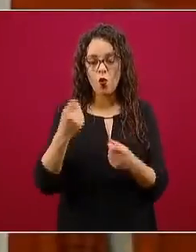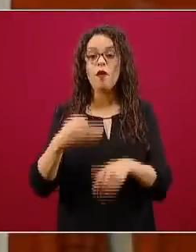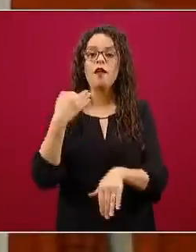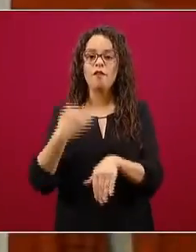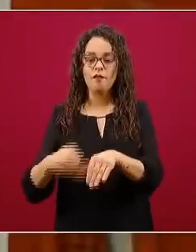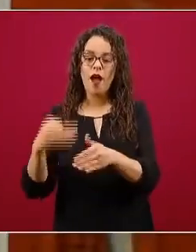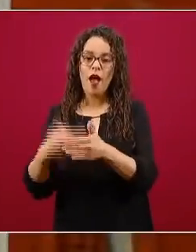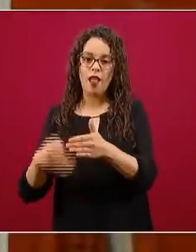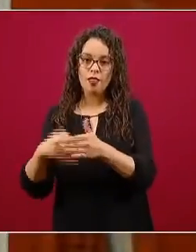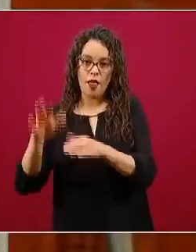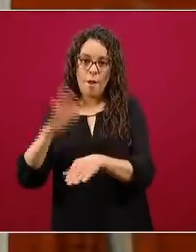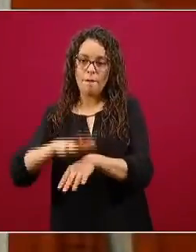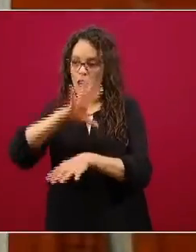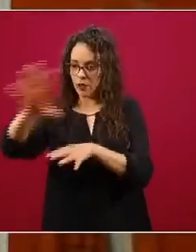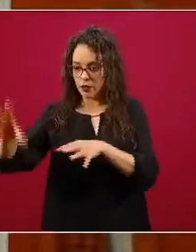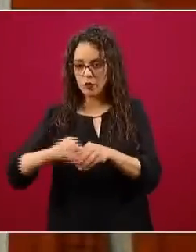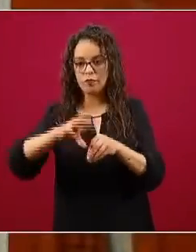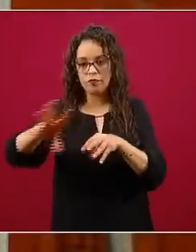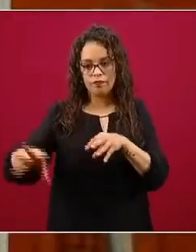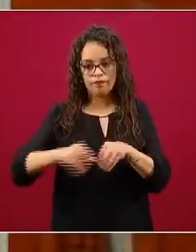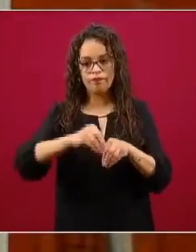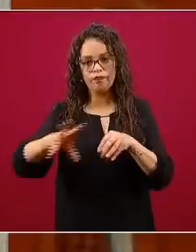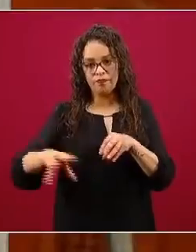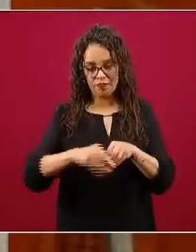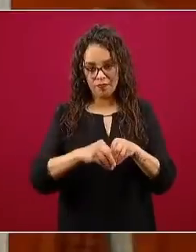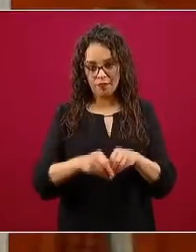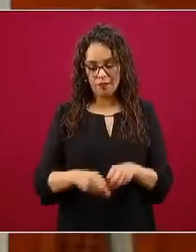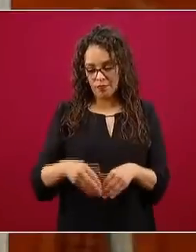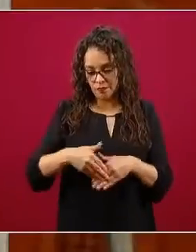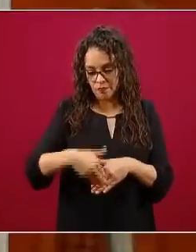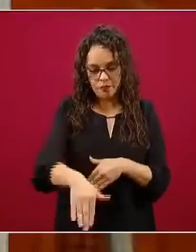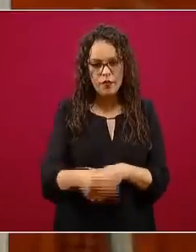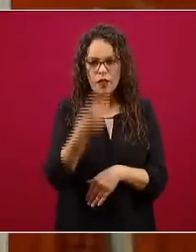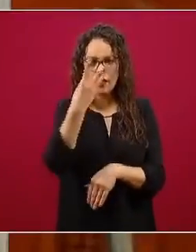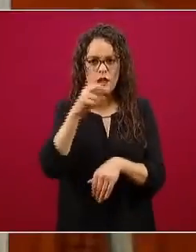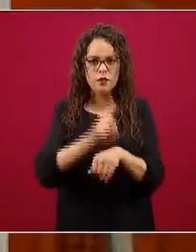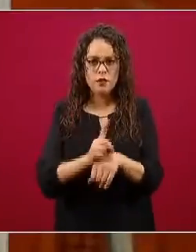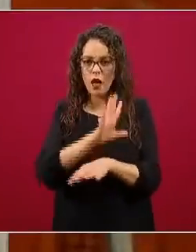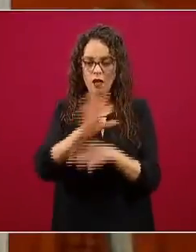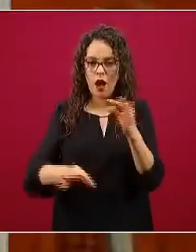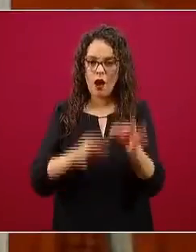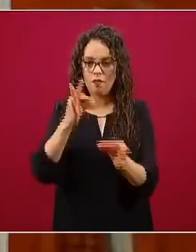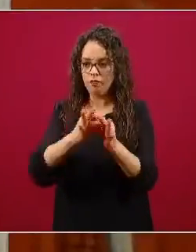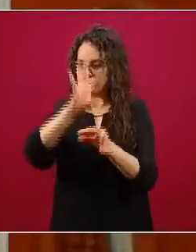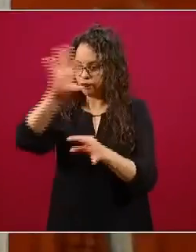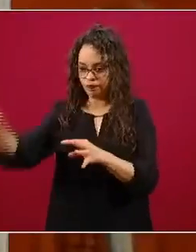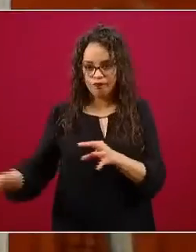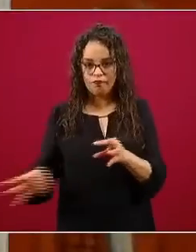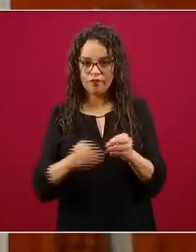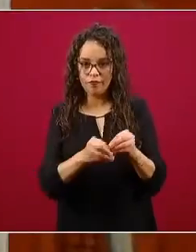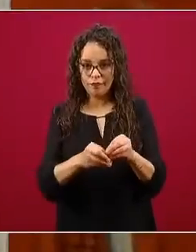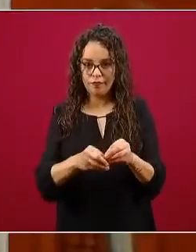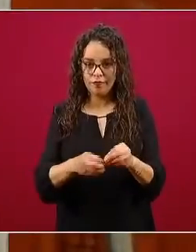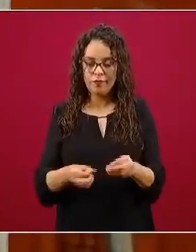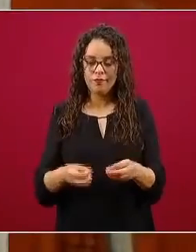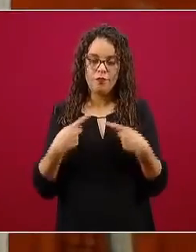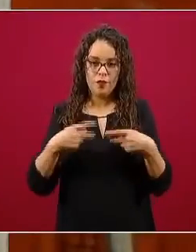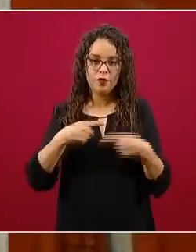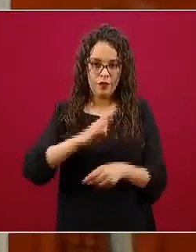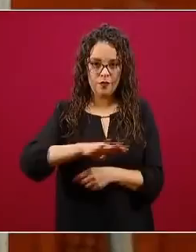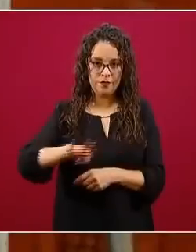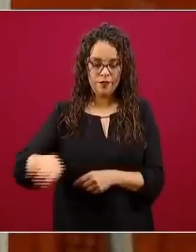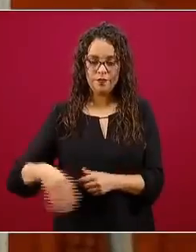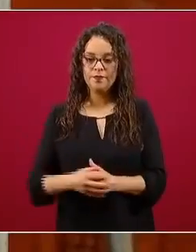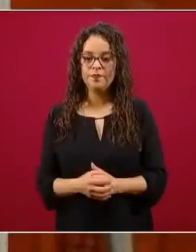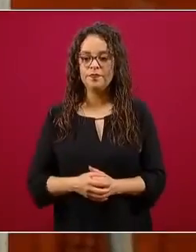están incorporando paulatinamente en estos 3 días. En el caso del IMSS,